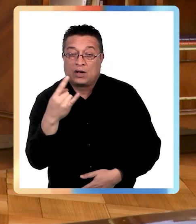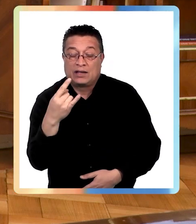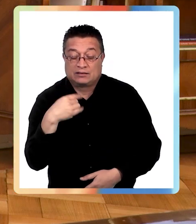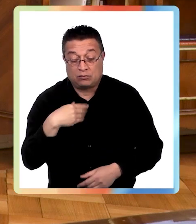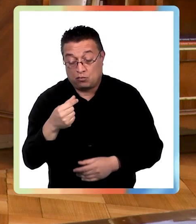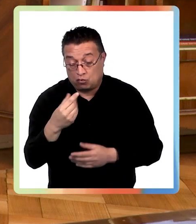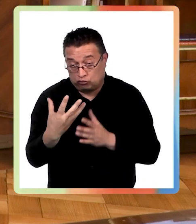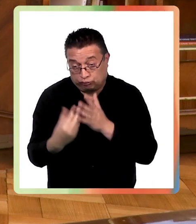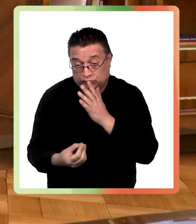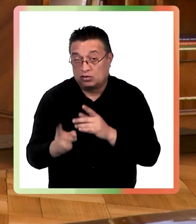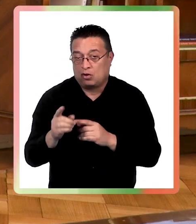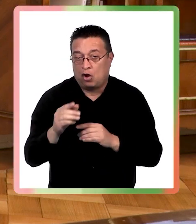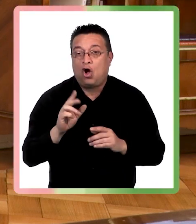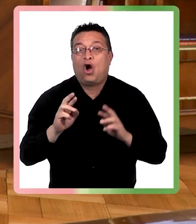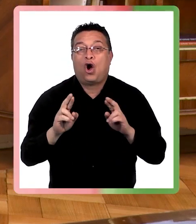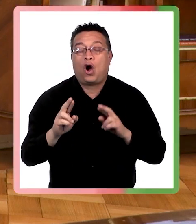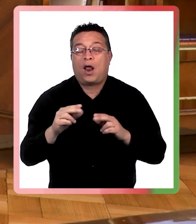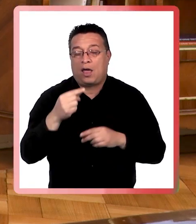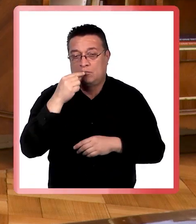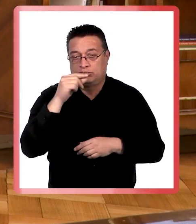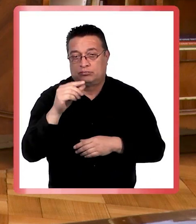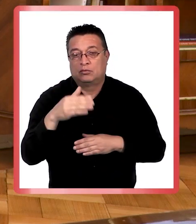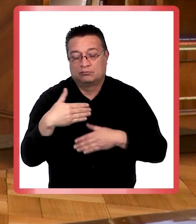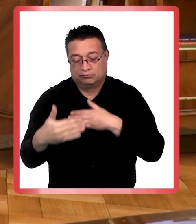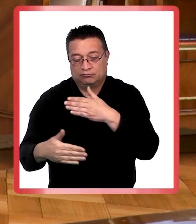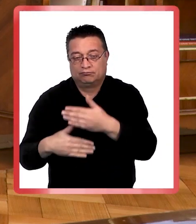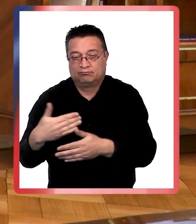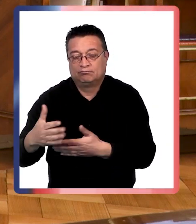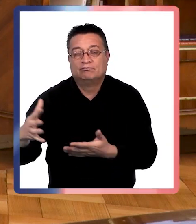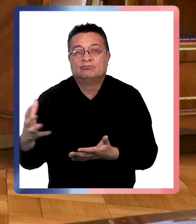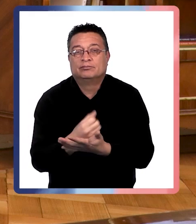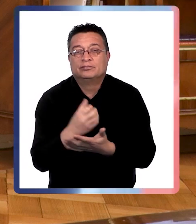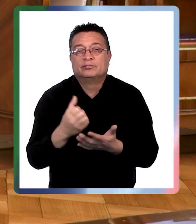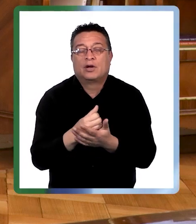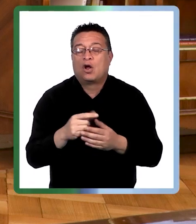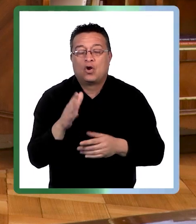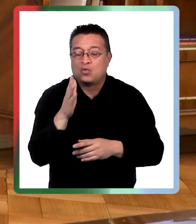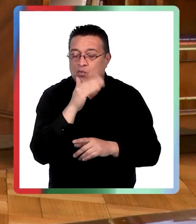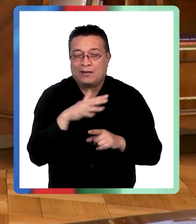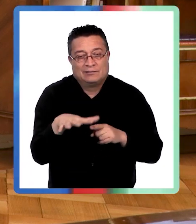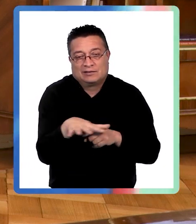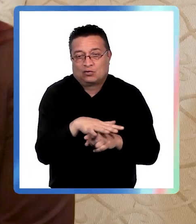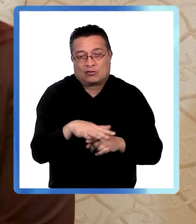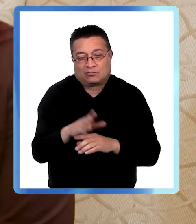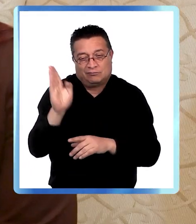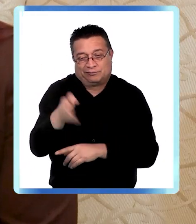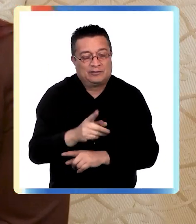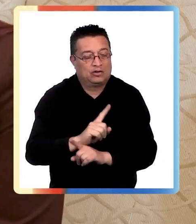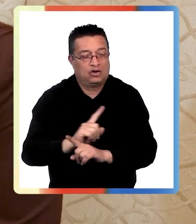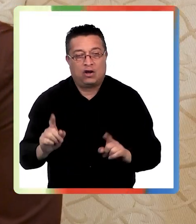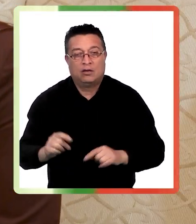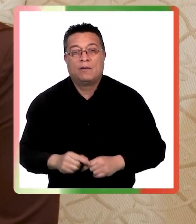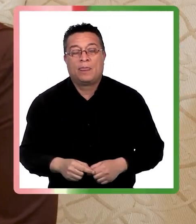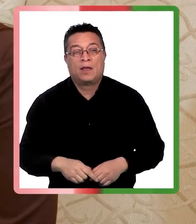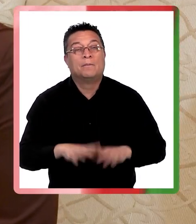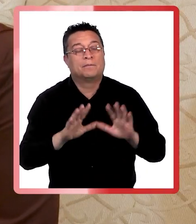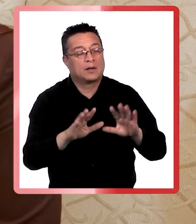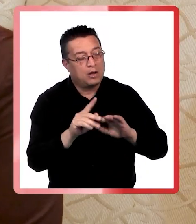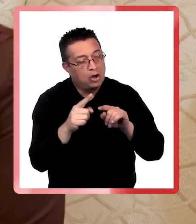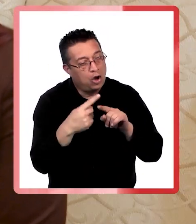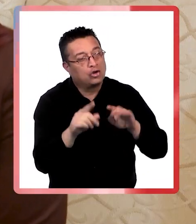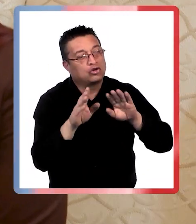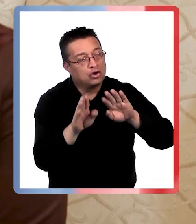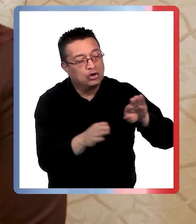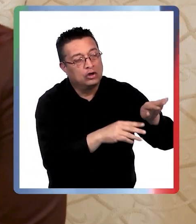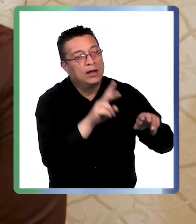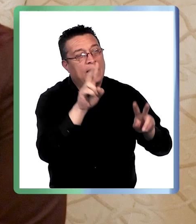plazo. Ojalá lo logremos retirar próximamente, pero no en lo inmediato porque no hay condiciones para hacerlo. Ministra, pasando a otros temas